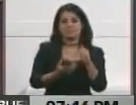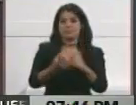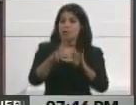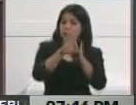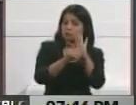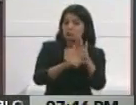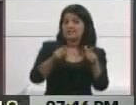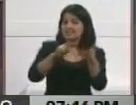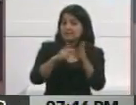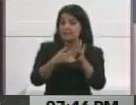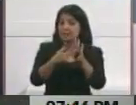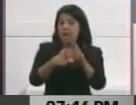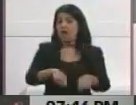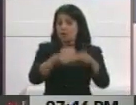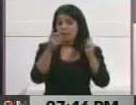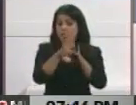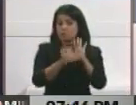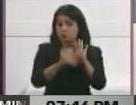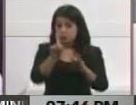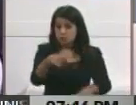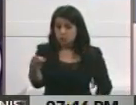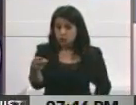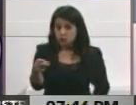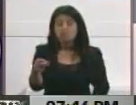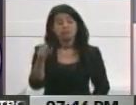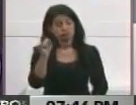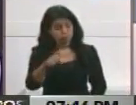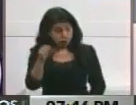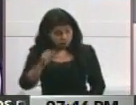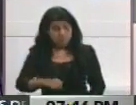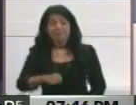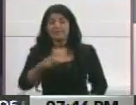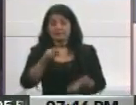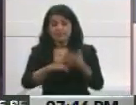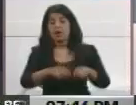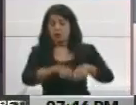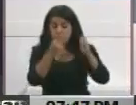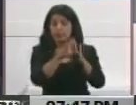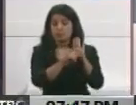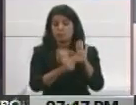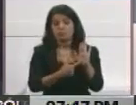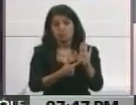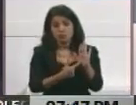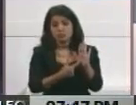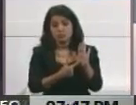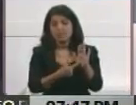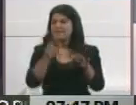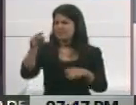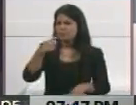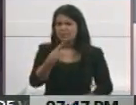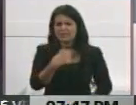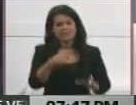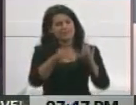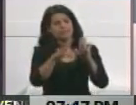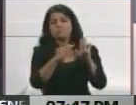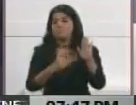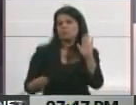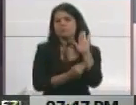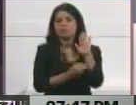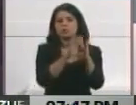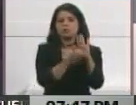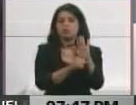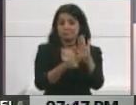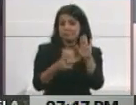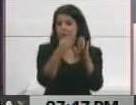quiere decir golpearla atentado a la Constitución estamos hablando de un golpe de estado parlamentario decir atentado a la Constitución me estoy yendo al